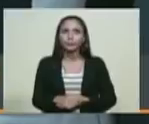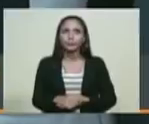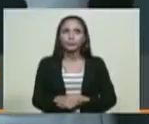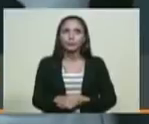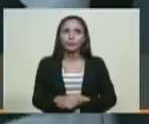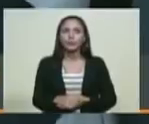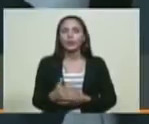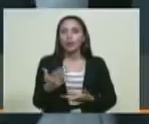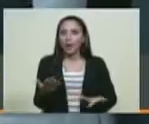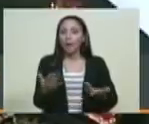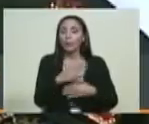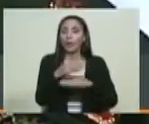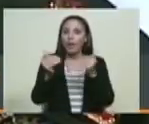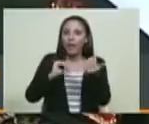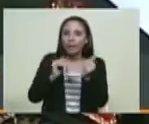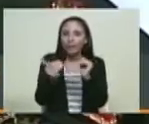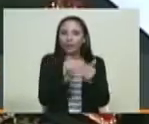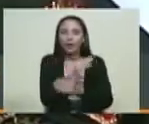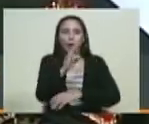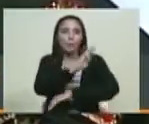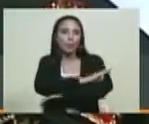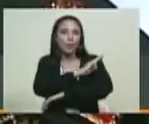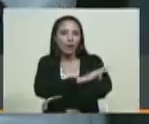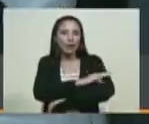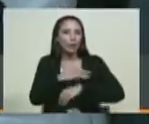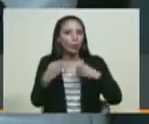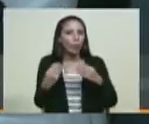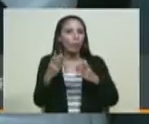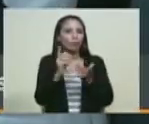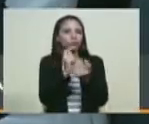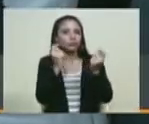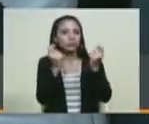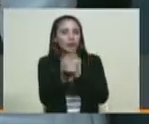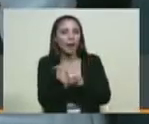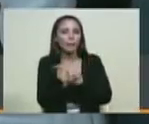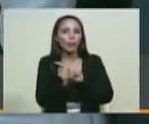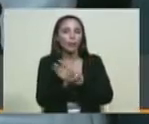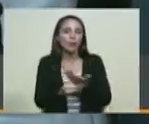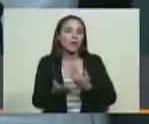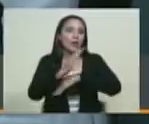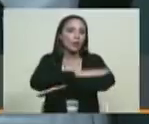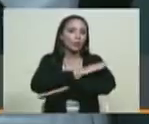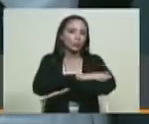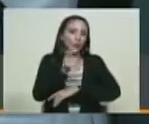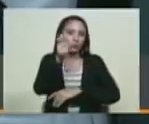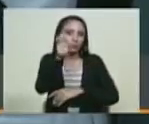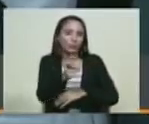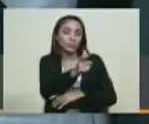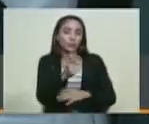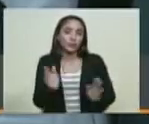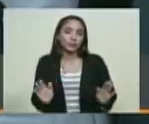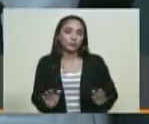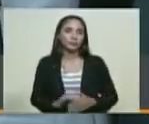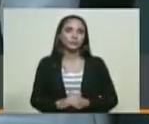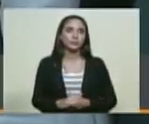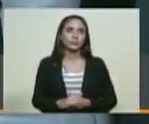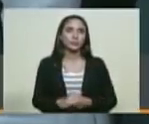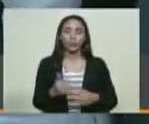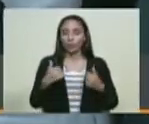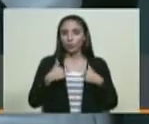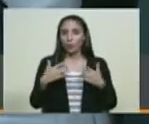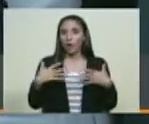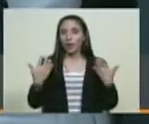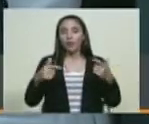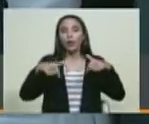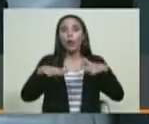la nueva ética pública, la nueva moral pública, la moral republicana verdaderamente. Así que estoy muy contento. Hoy